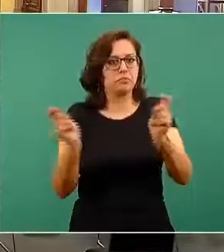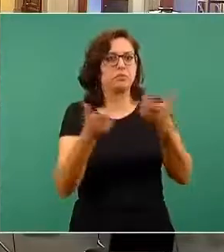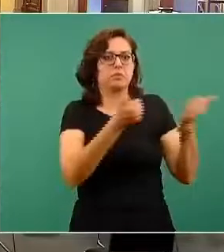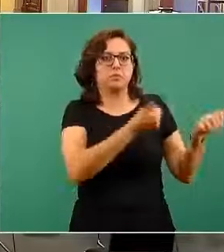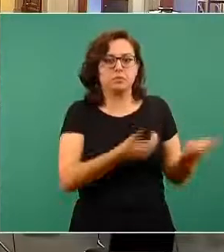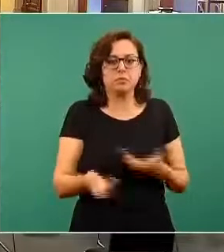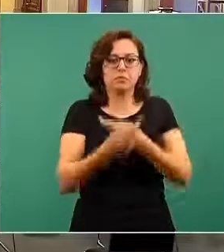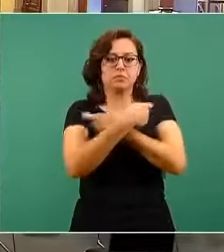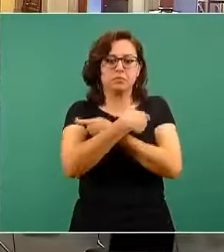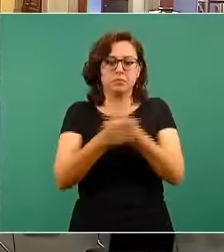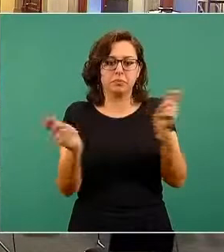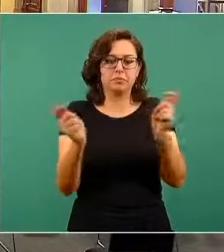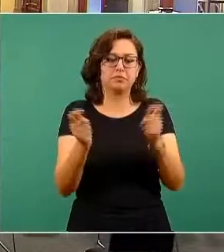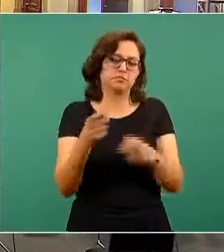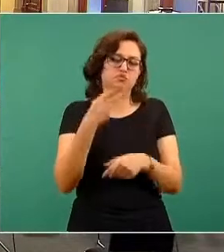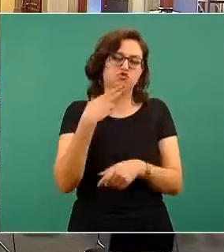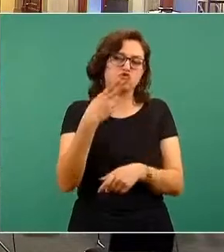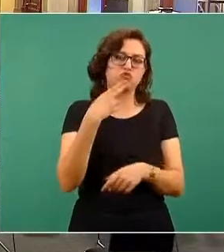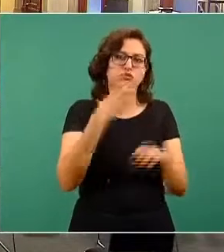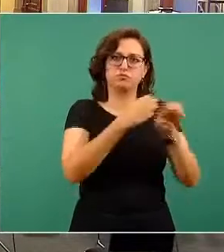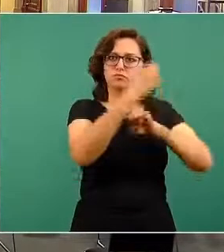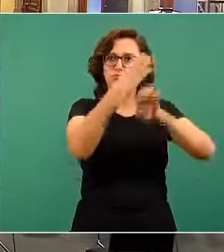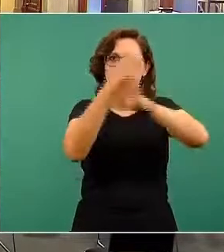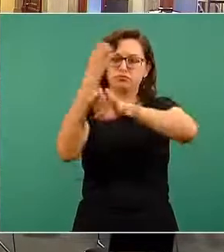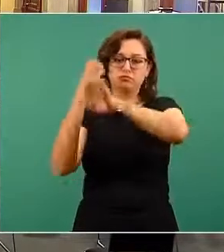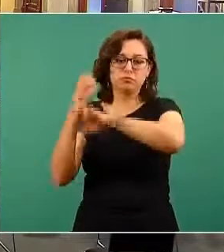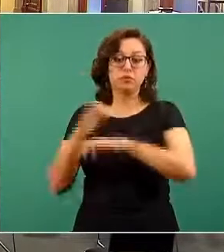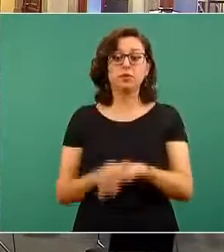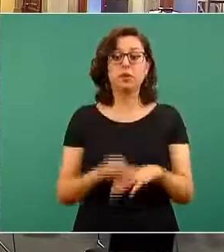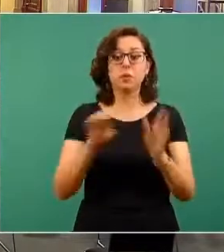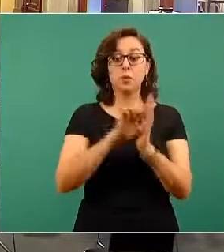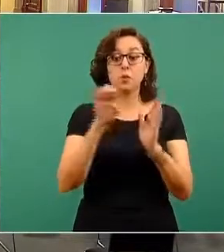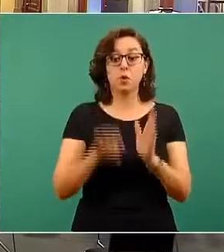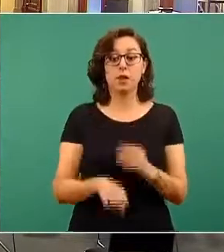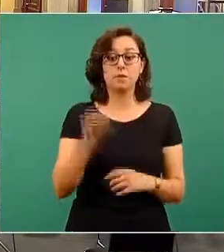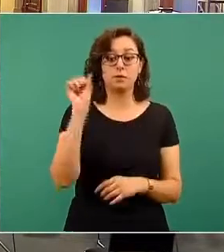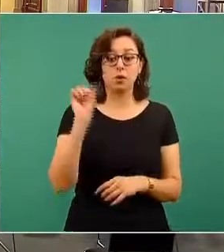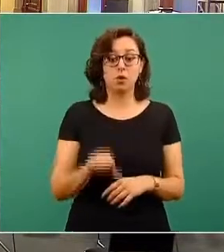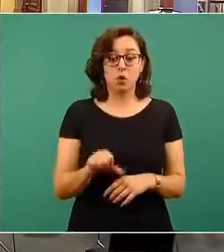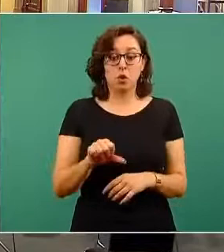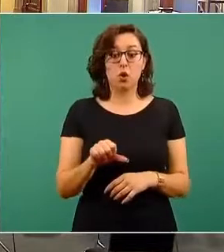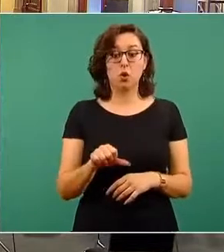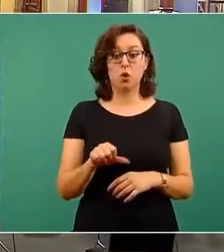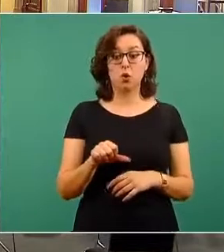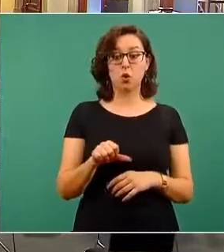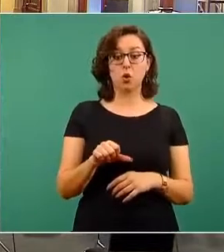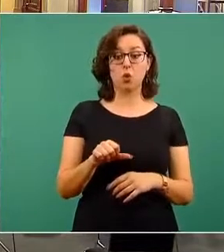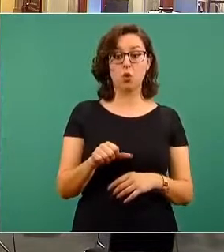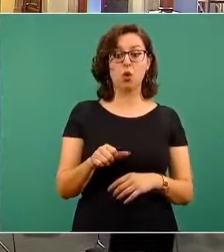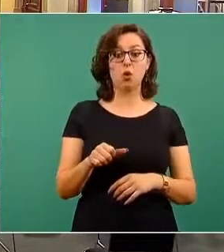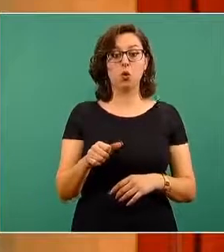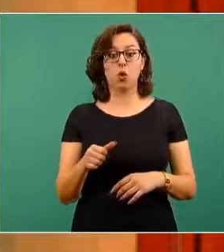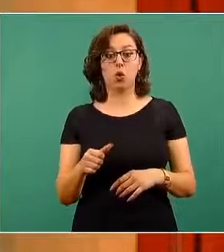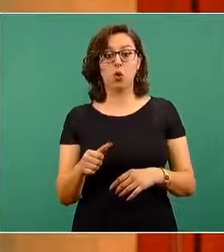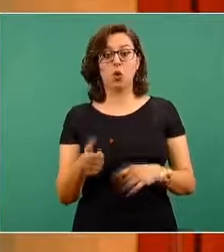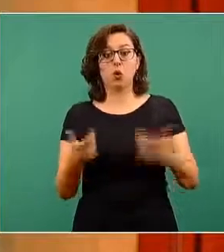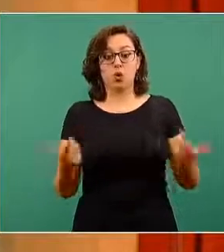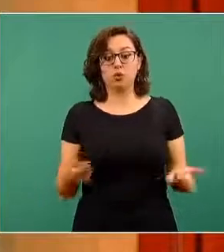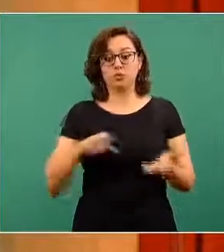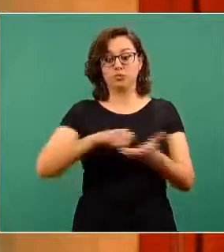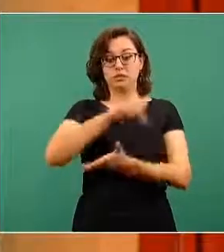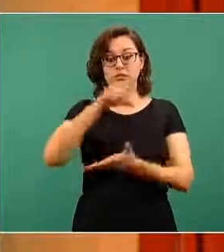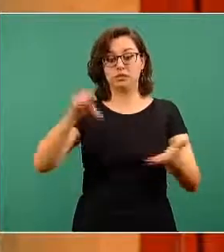mandan a los estados y se usan en los estados. Por ejemplo, hoy salieron por las rutas terrestres de la megalópolis o hacia